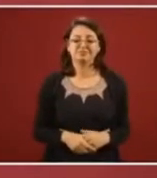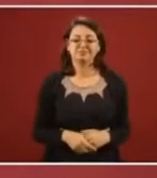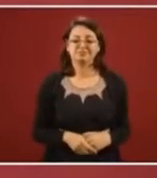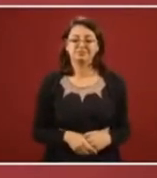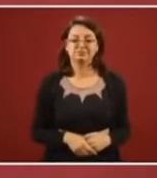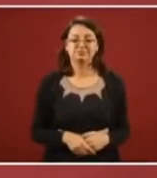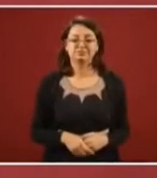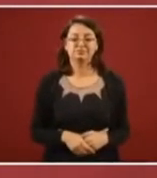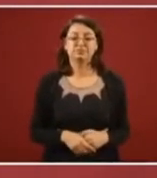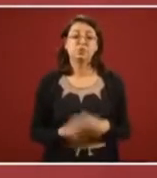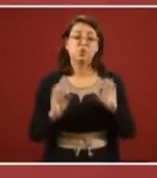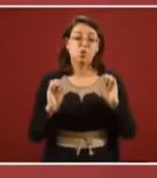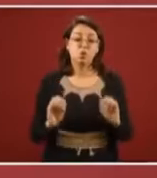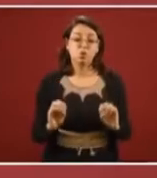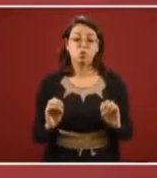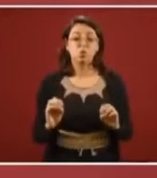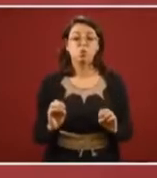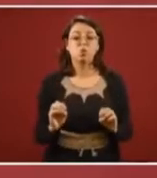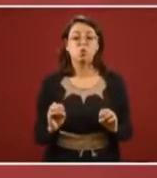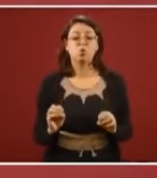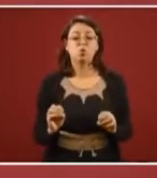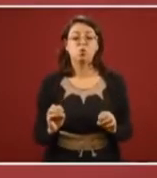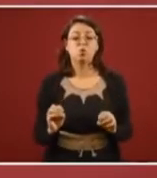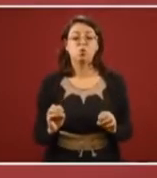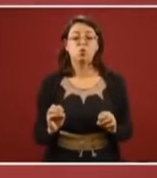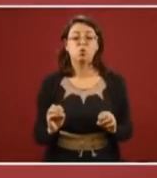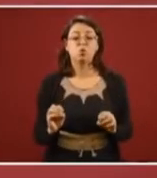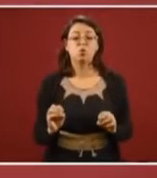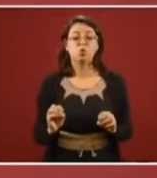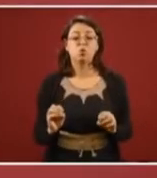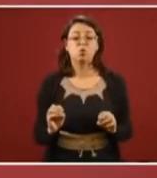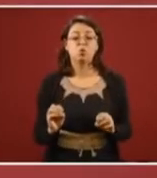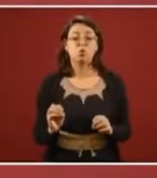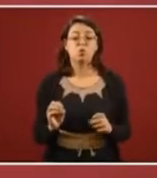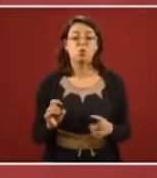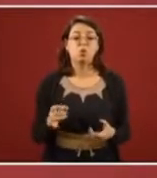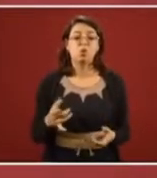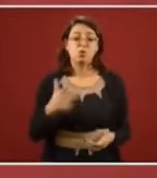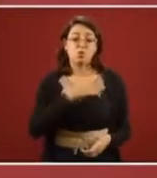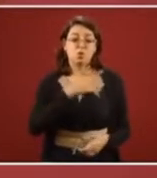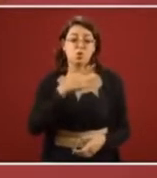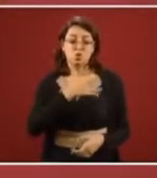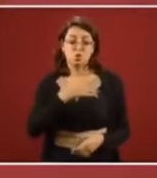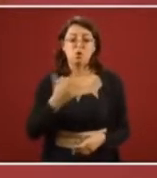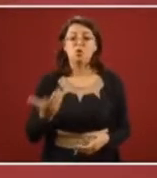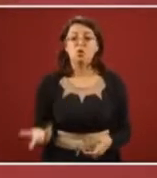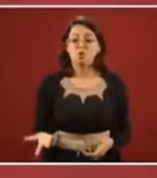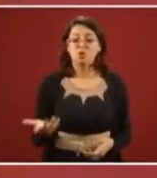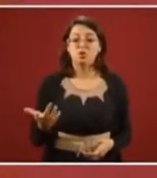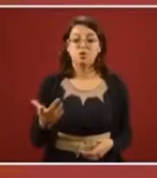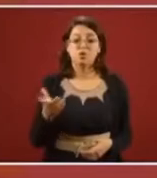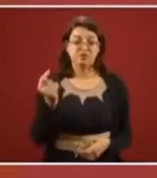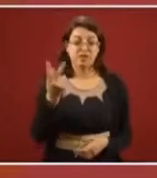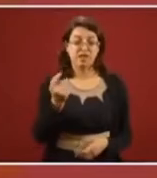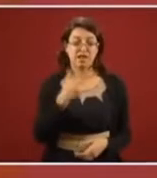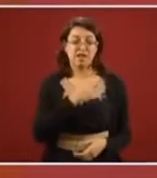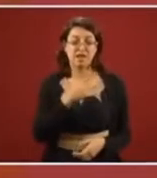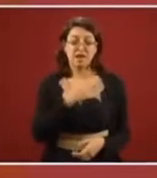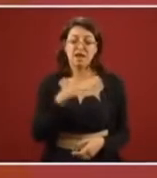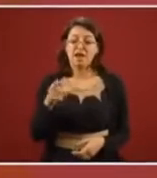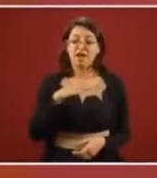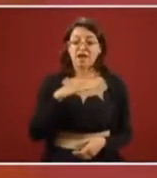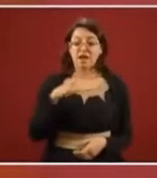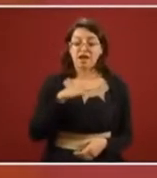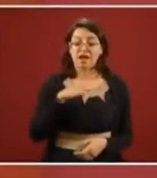por cable por vía que yo tuve a los pueblos y veo los